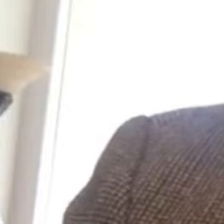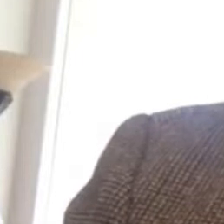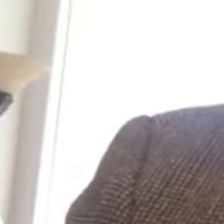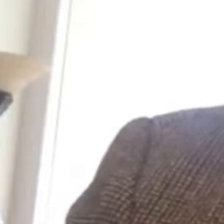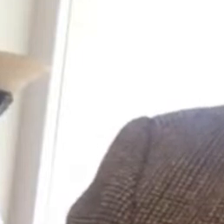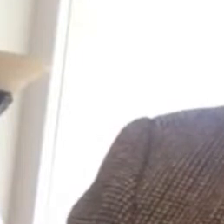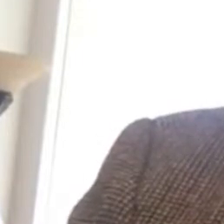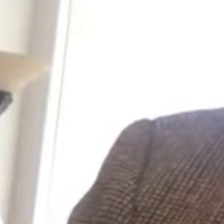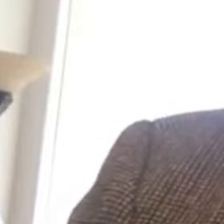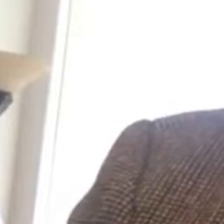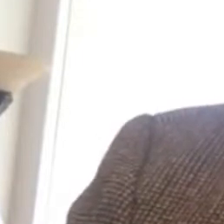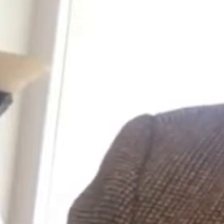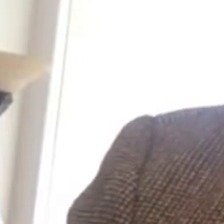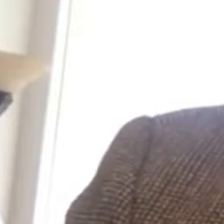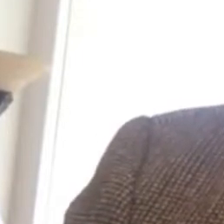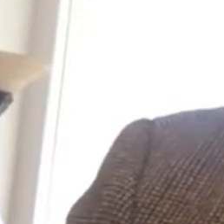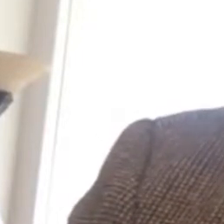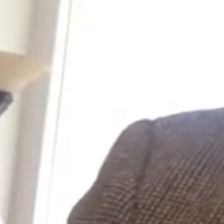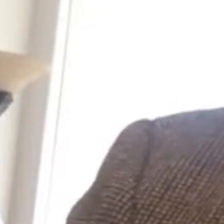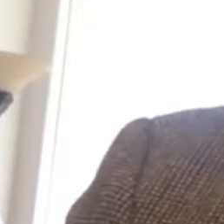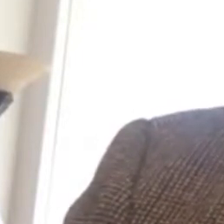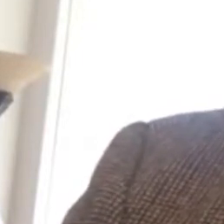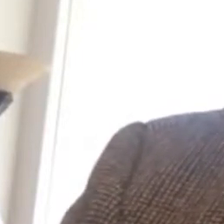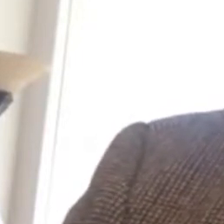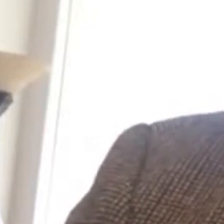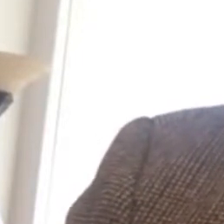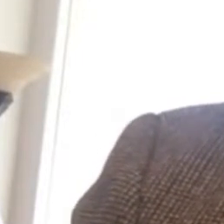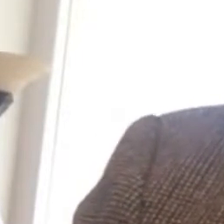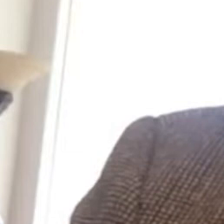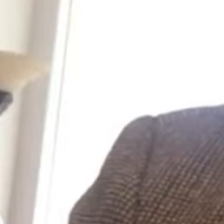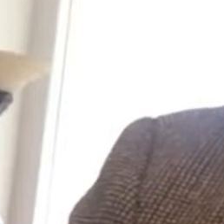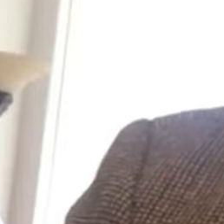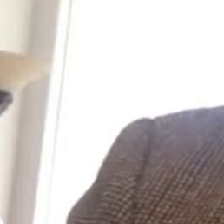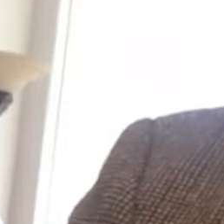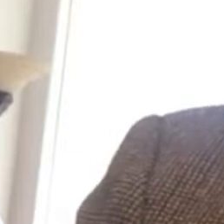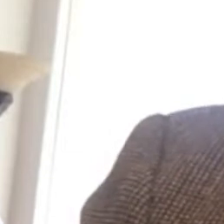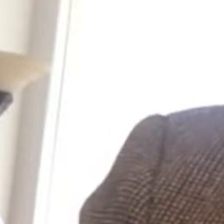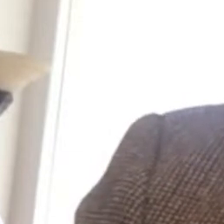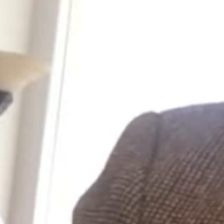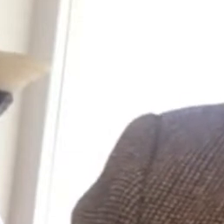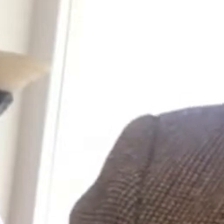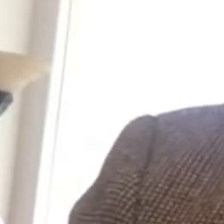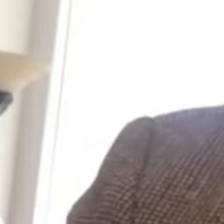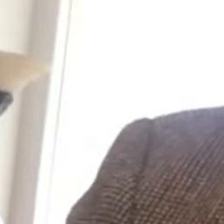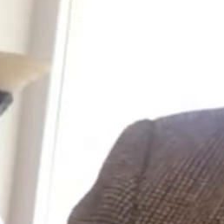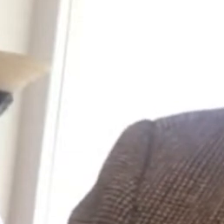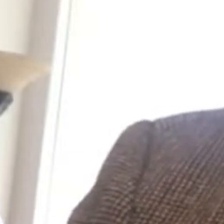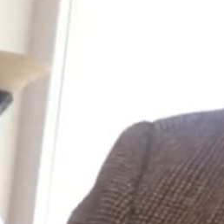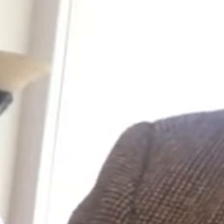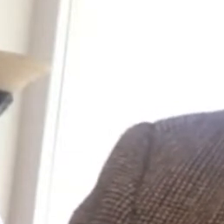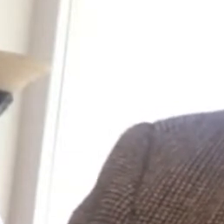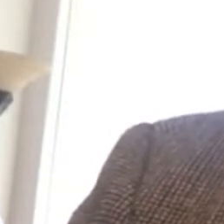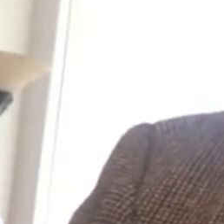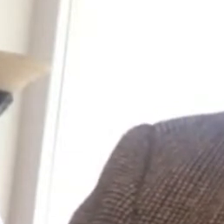cómo están ustedes el 28 de septiembre el año 2014 hace 6 años se desarrolló en las